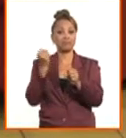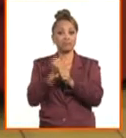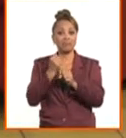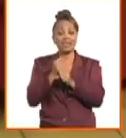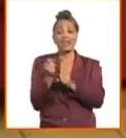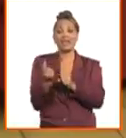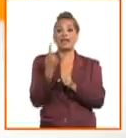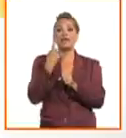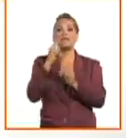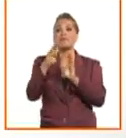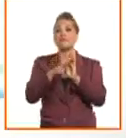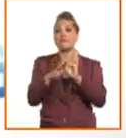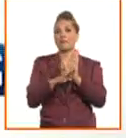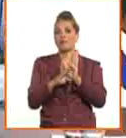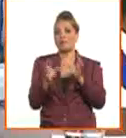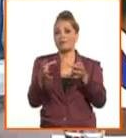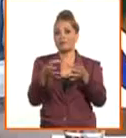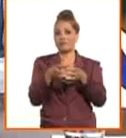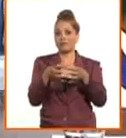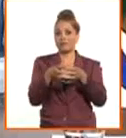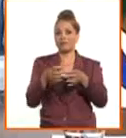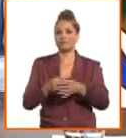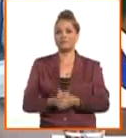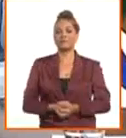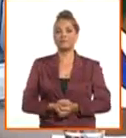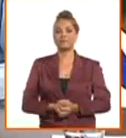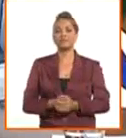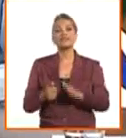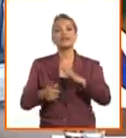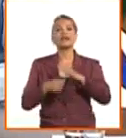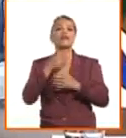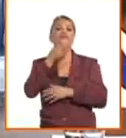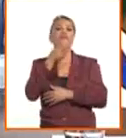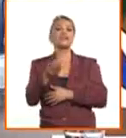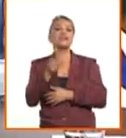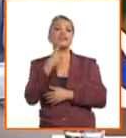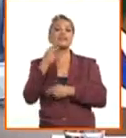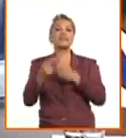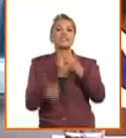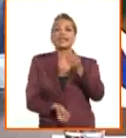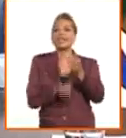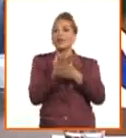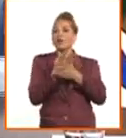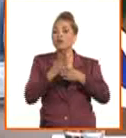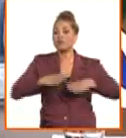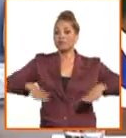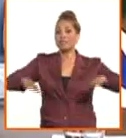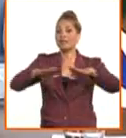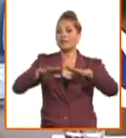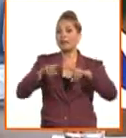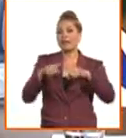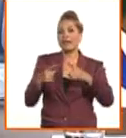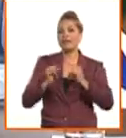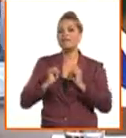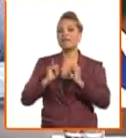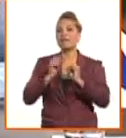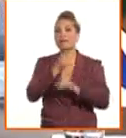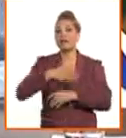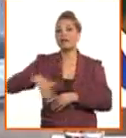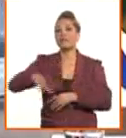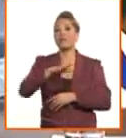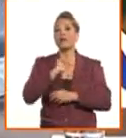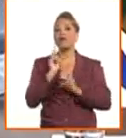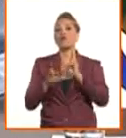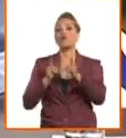mismo programa. Fidel concibió este espacio para informar y orientar al pueblo, para